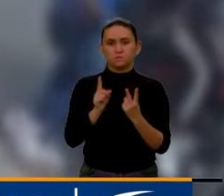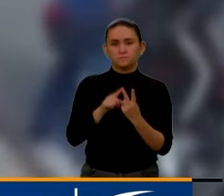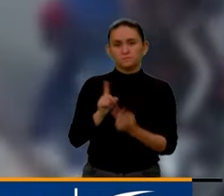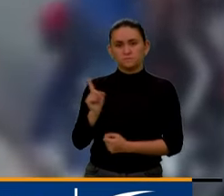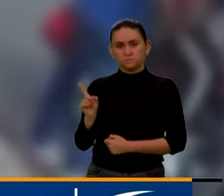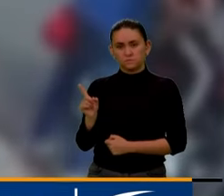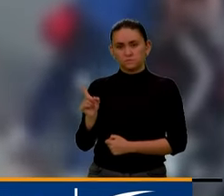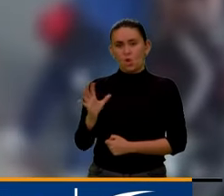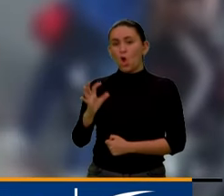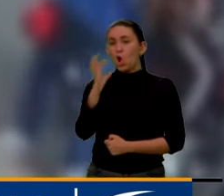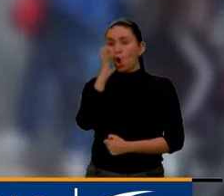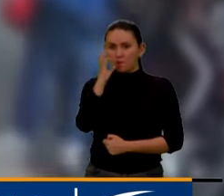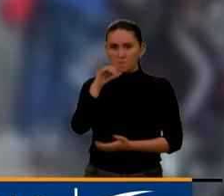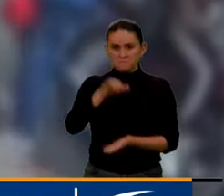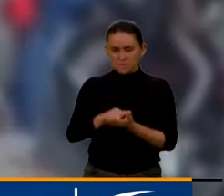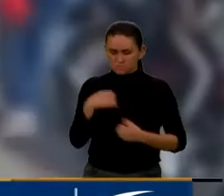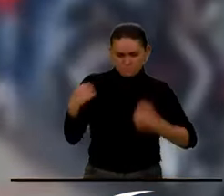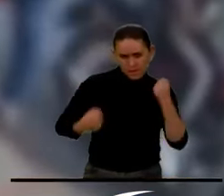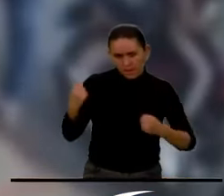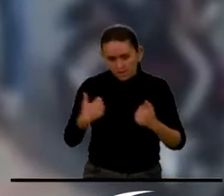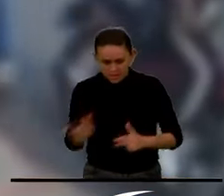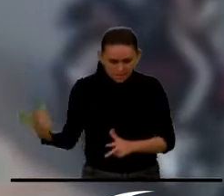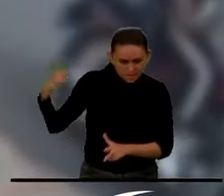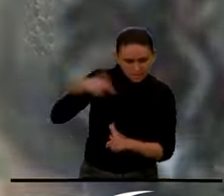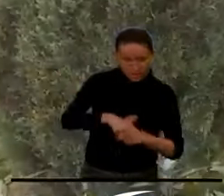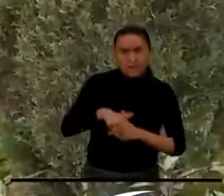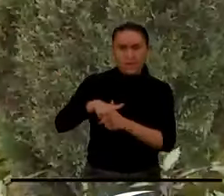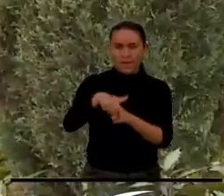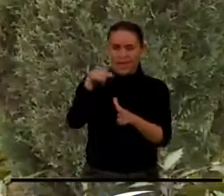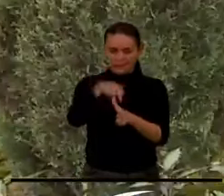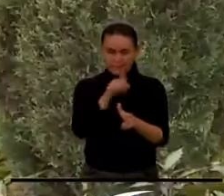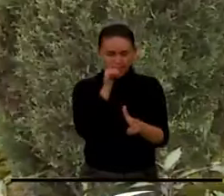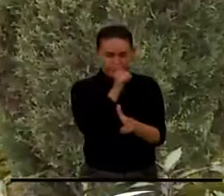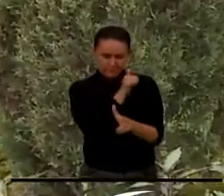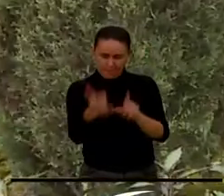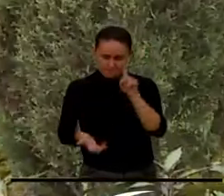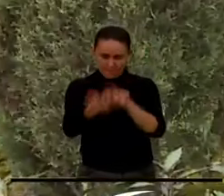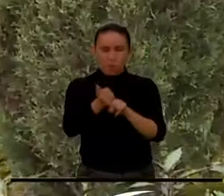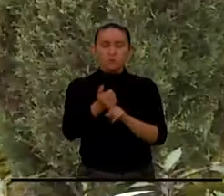llegada de dos de los delincuentes, es pieza clave de las autoridades para dar con el paradero de ellos.